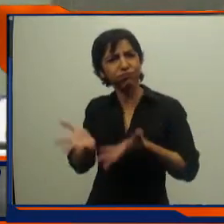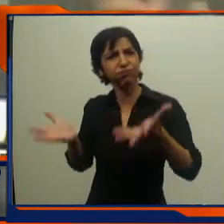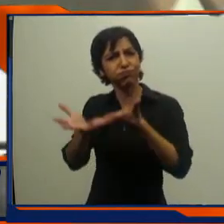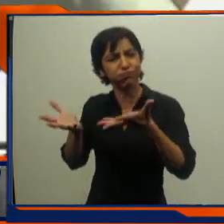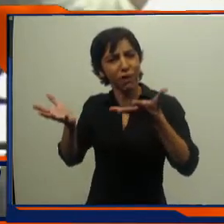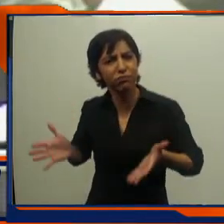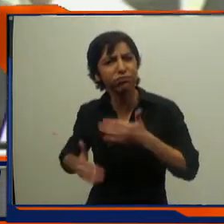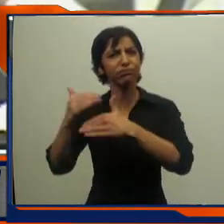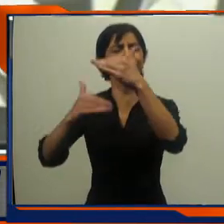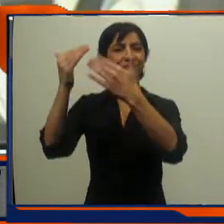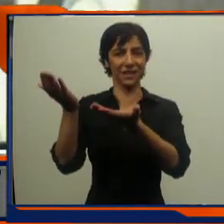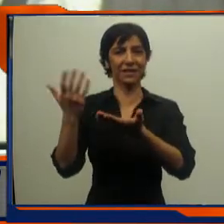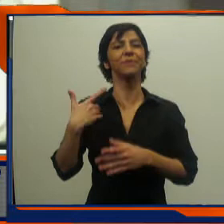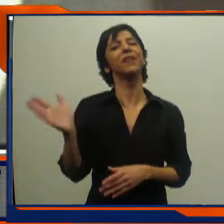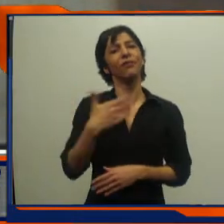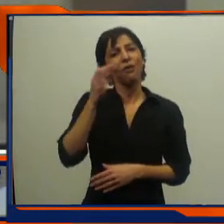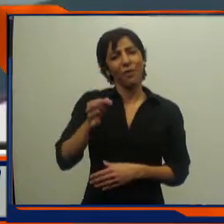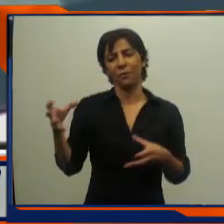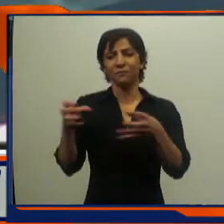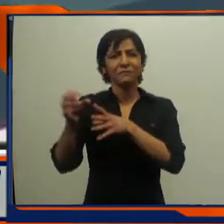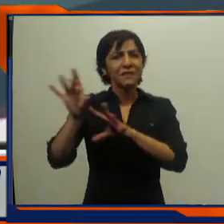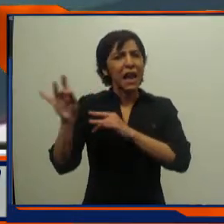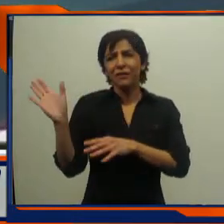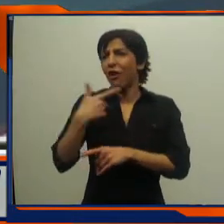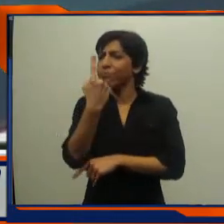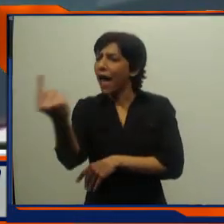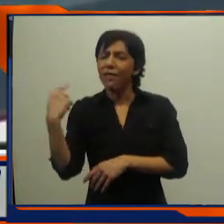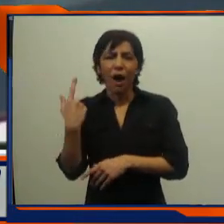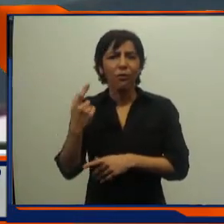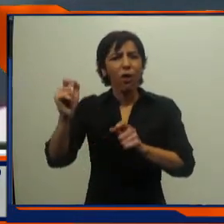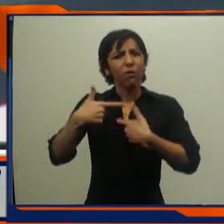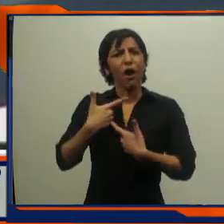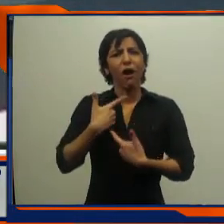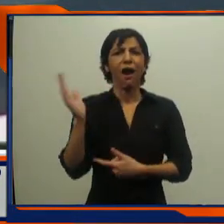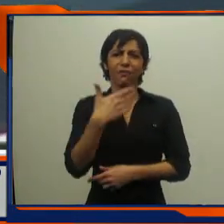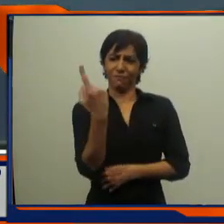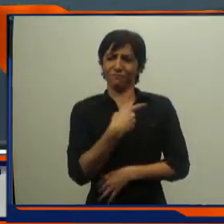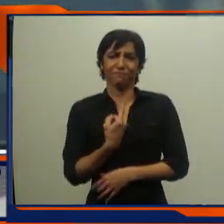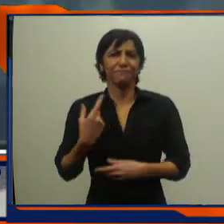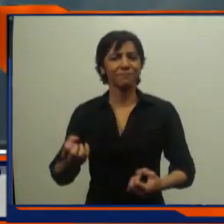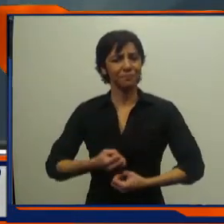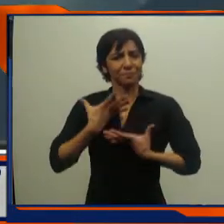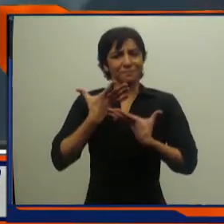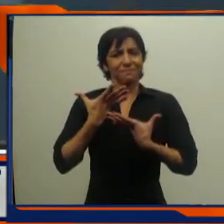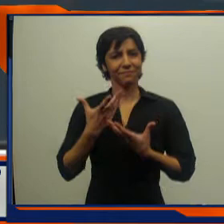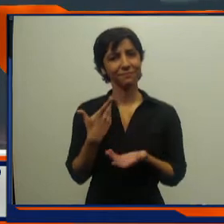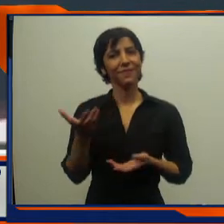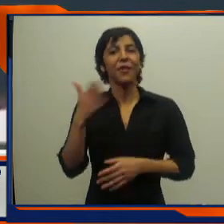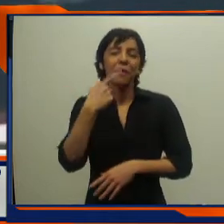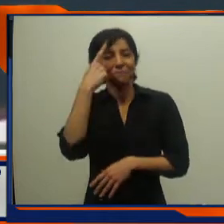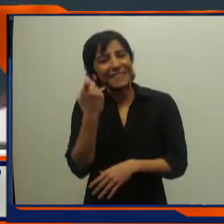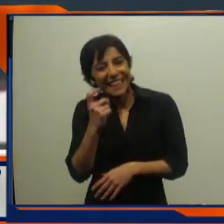que esta selección nos hizo emocionar, nos hizo vibrar y nos hizo disfrutar también a pesar de la tristeza de un segundo puesto.